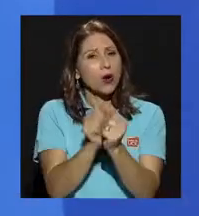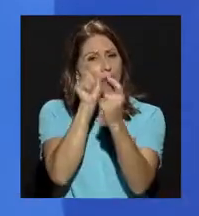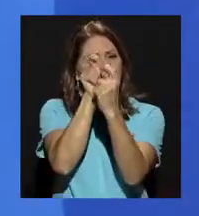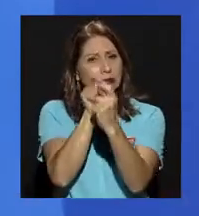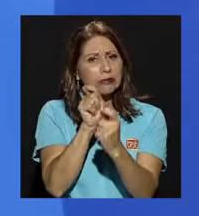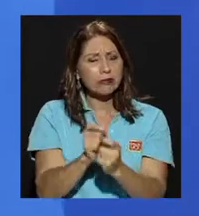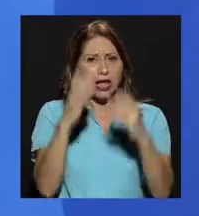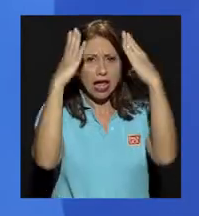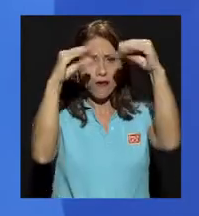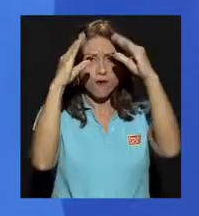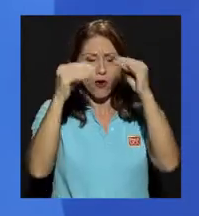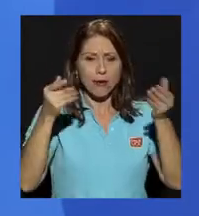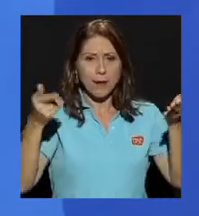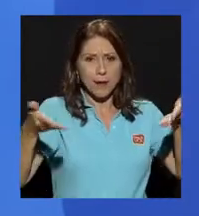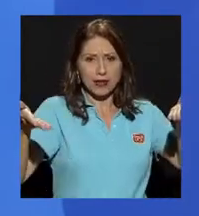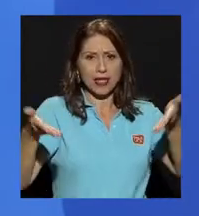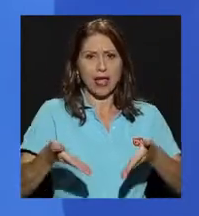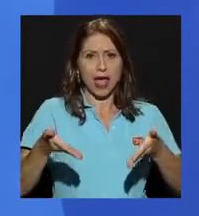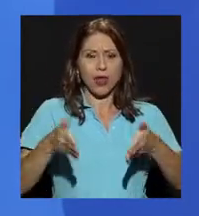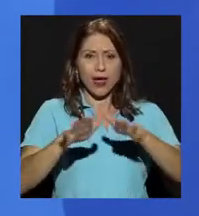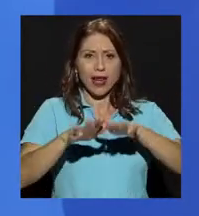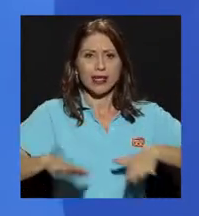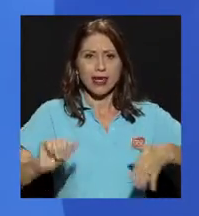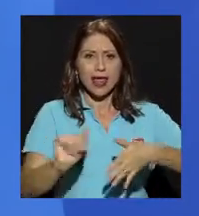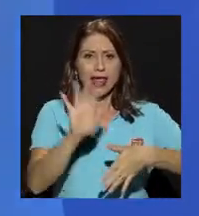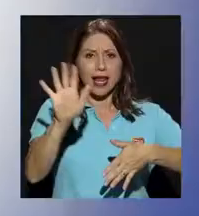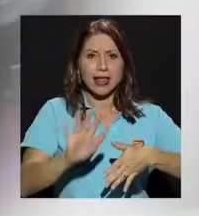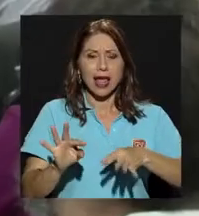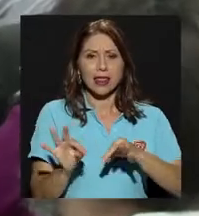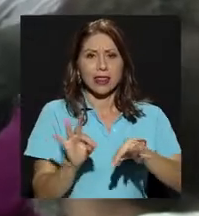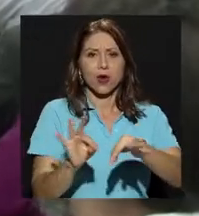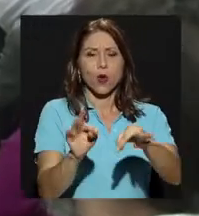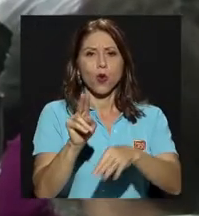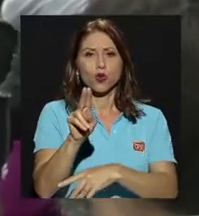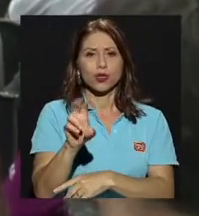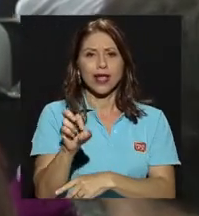informe presentado en la sede del Atlántico de la UCR.